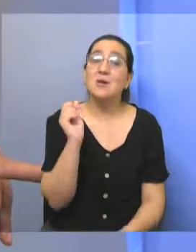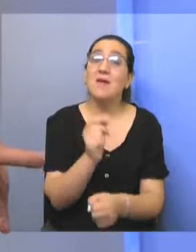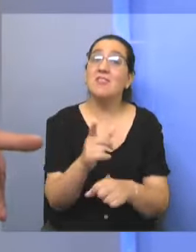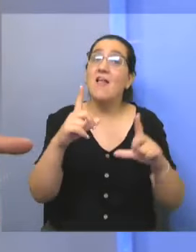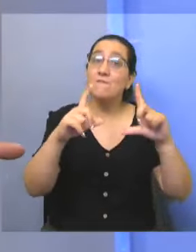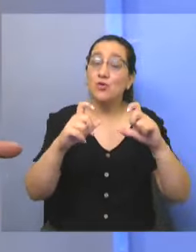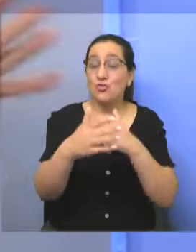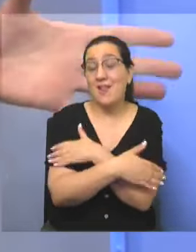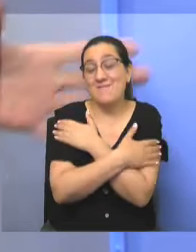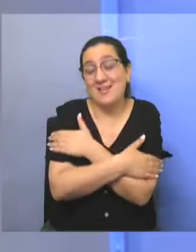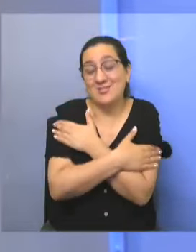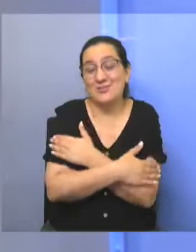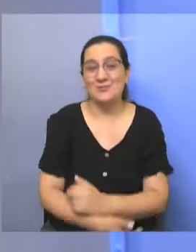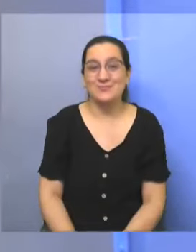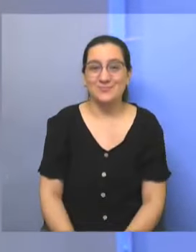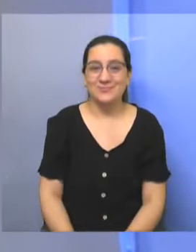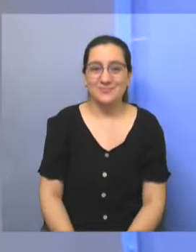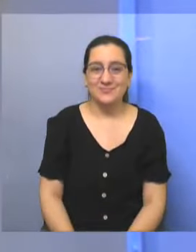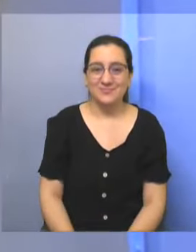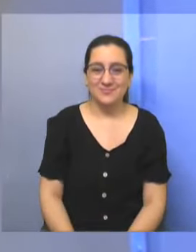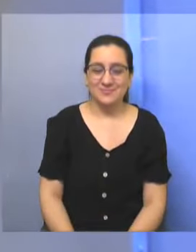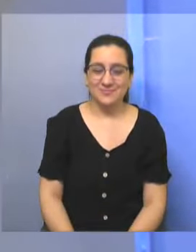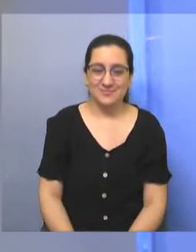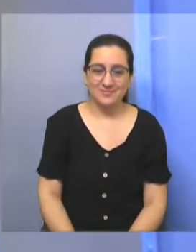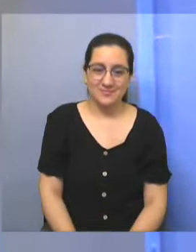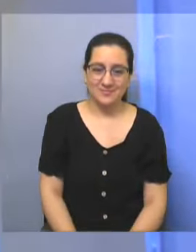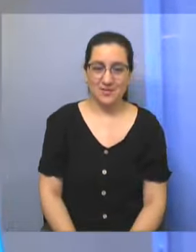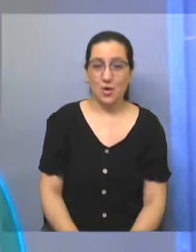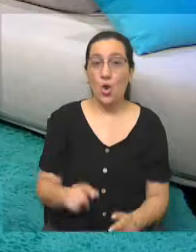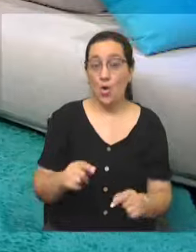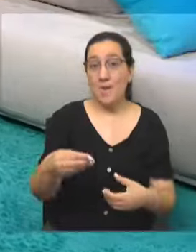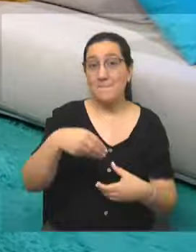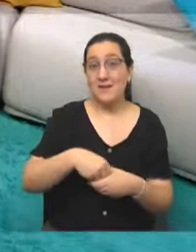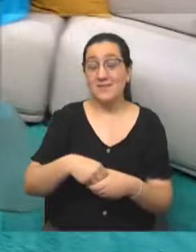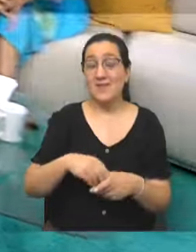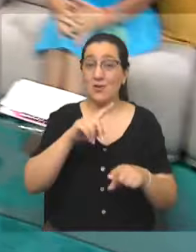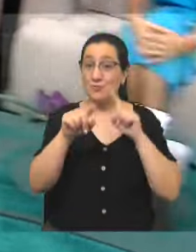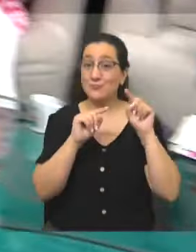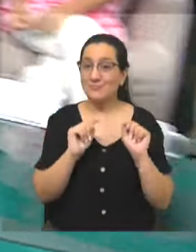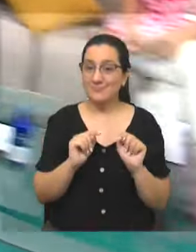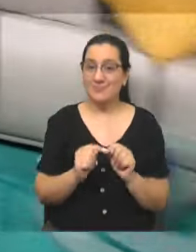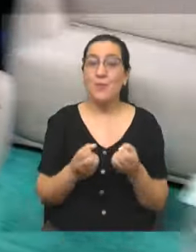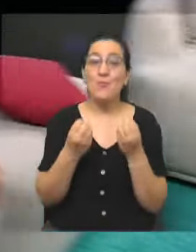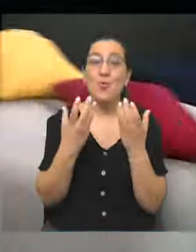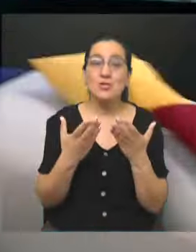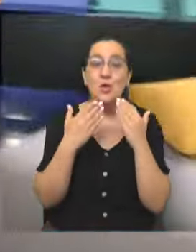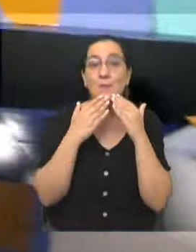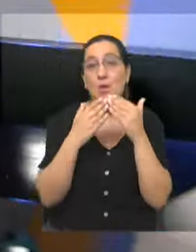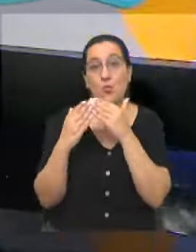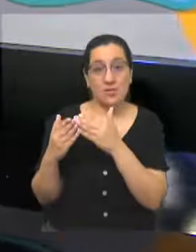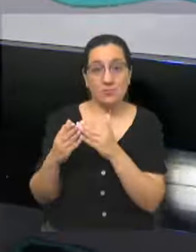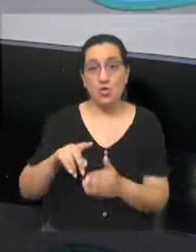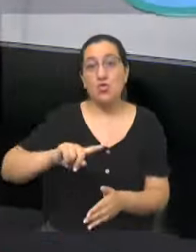JP. Hoy no puede zafar de la consigna. No. Hoy es parte de la consigna, señores, señores. Por eso nos